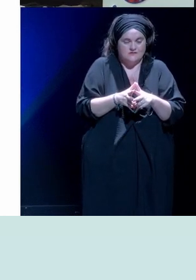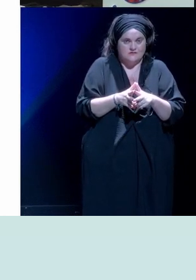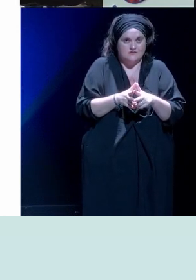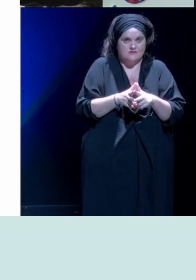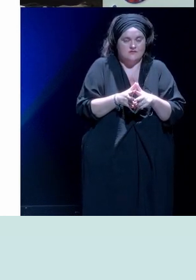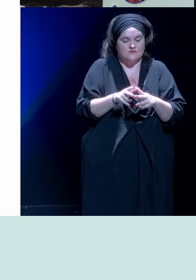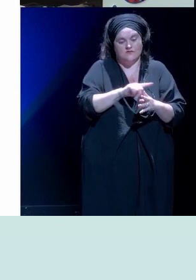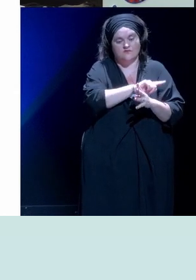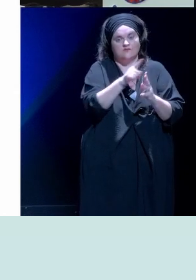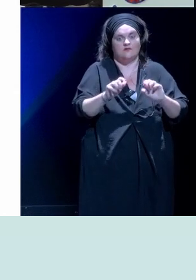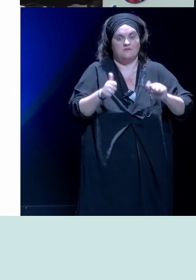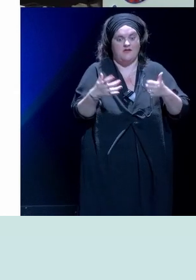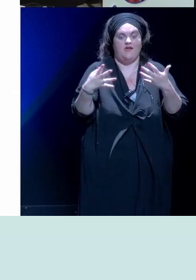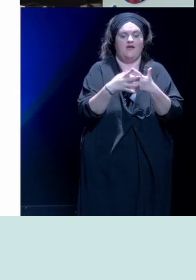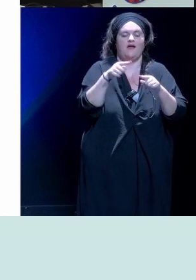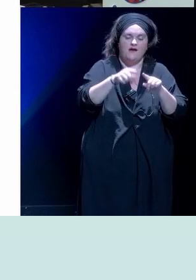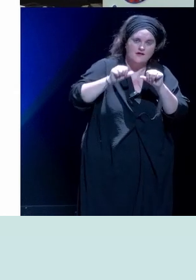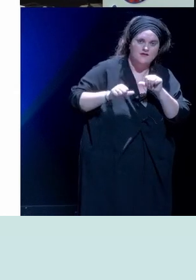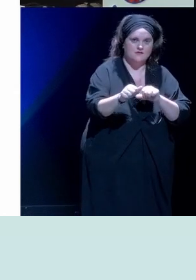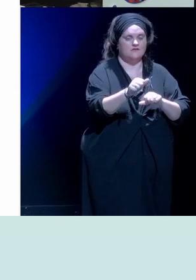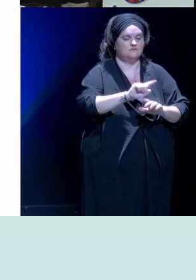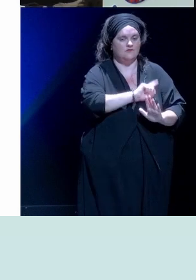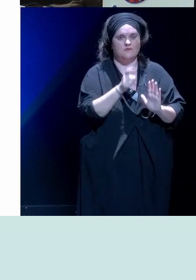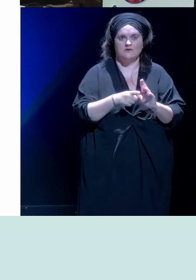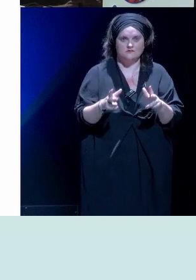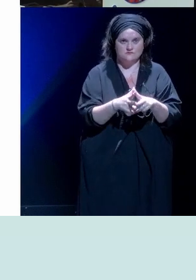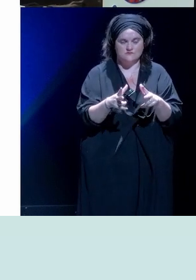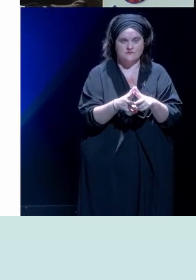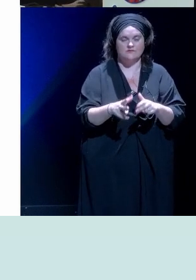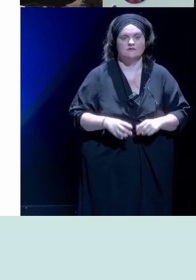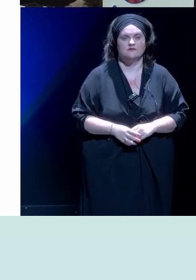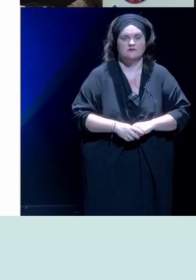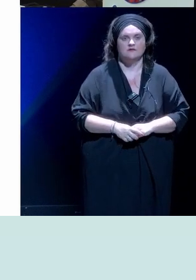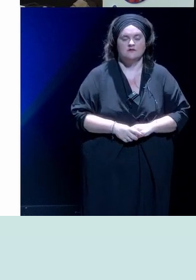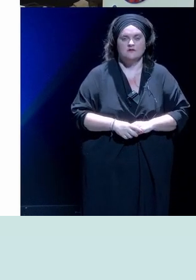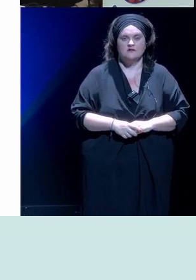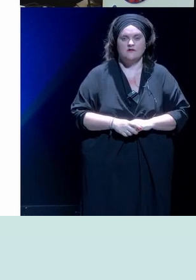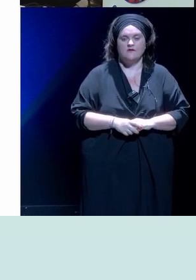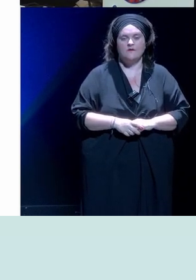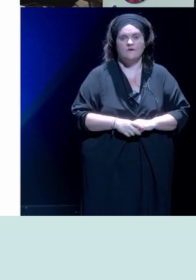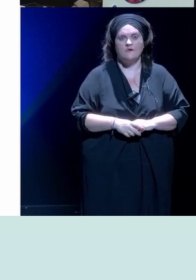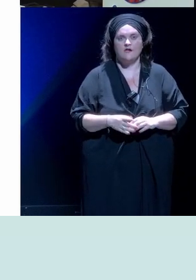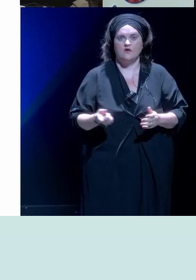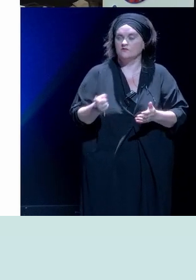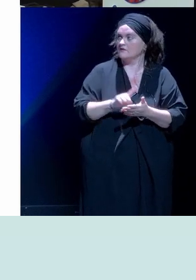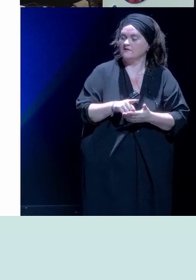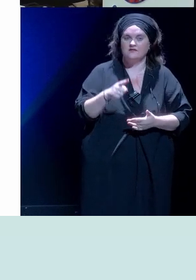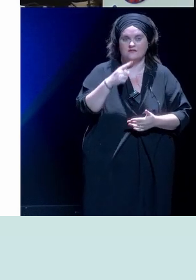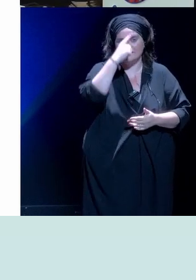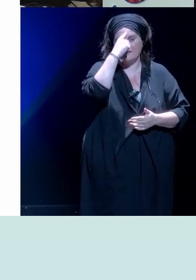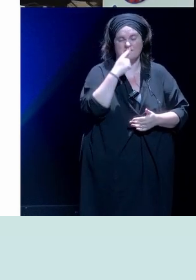en esa persona se cruzan estos distintos tipos de vínculo. Volvemos a este mosaico que he